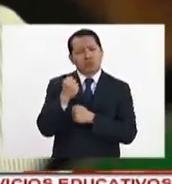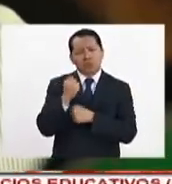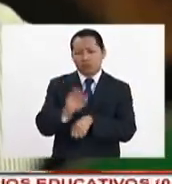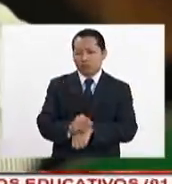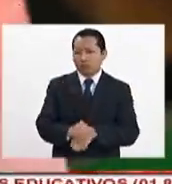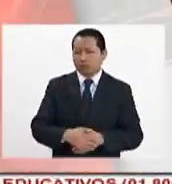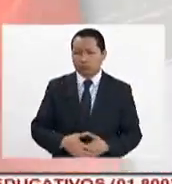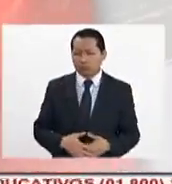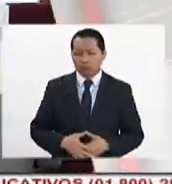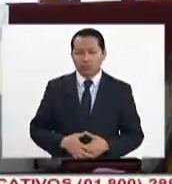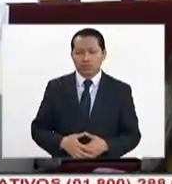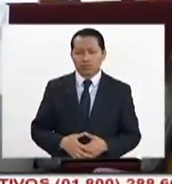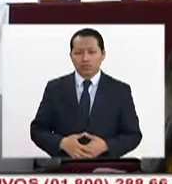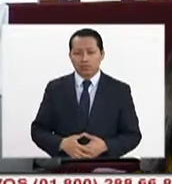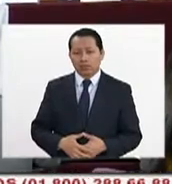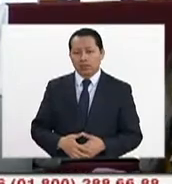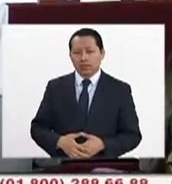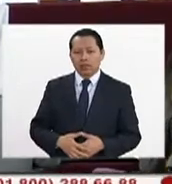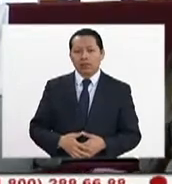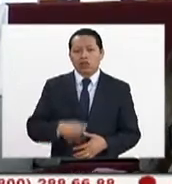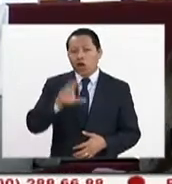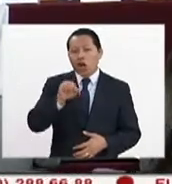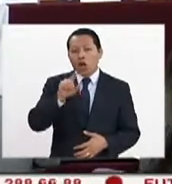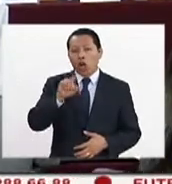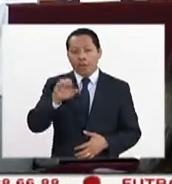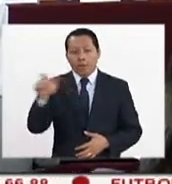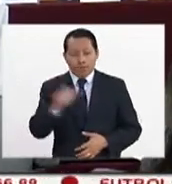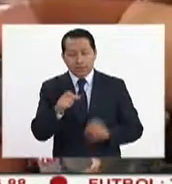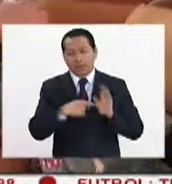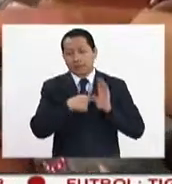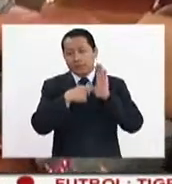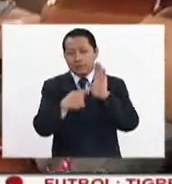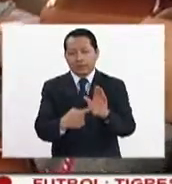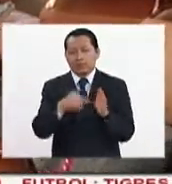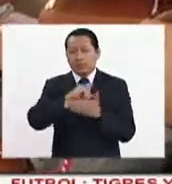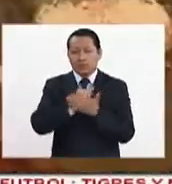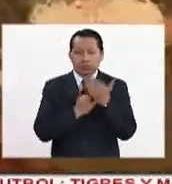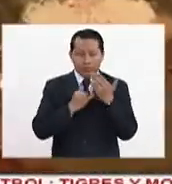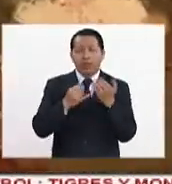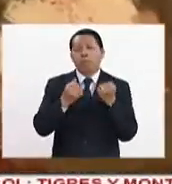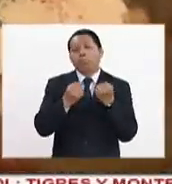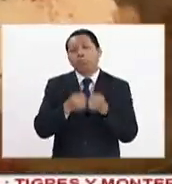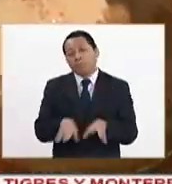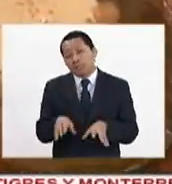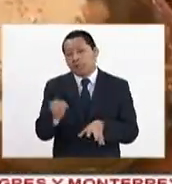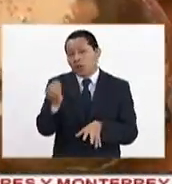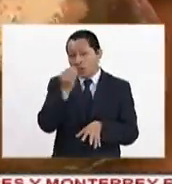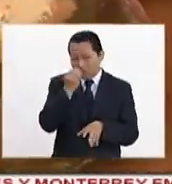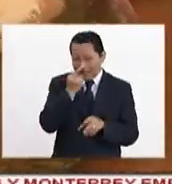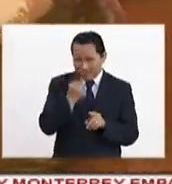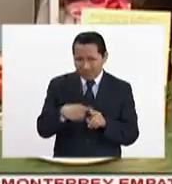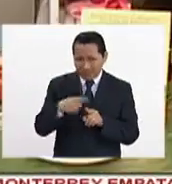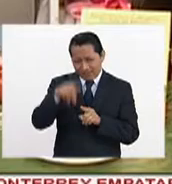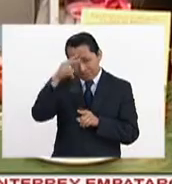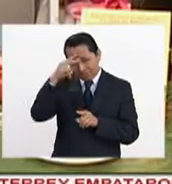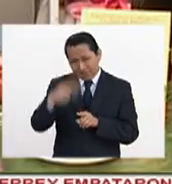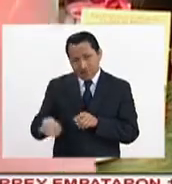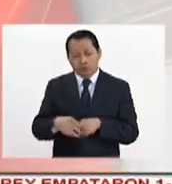sector. En el Colegio de México fue presentado el informe Pérdidas y desperdicios de alimentos en